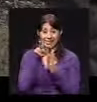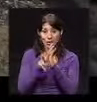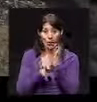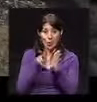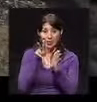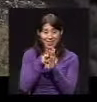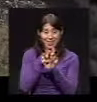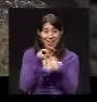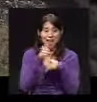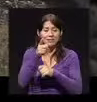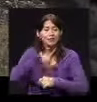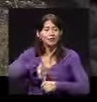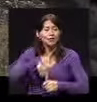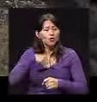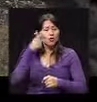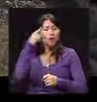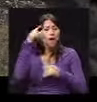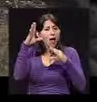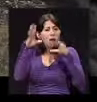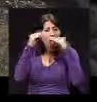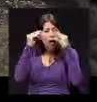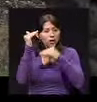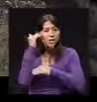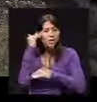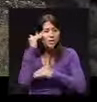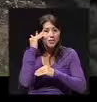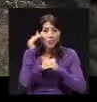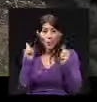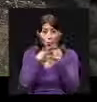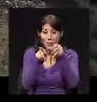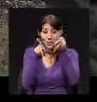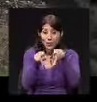Este documental nos envuelve en un viaje de conocimiento de la